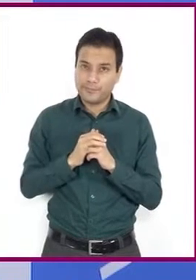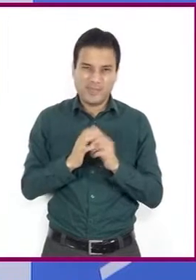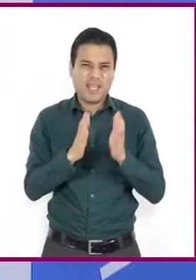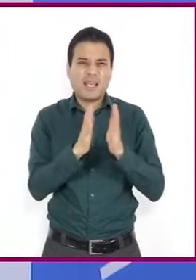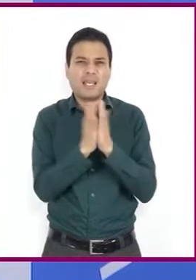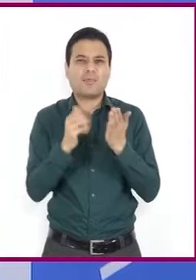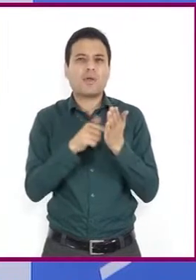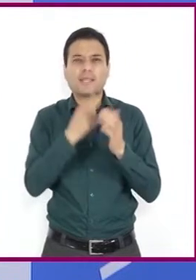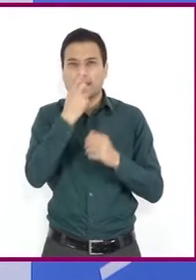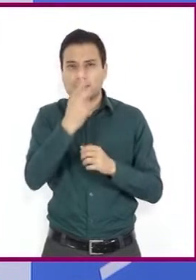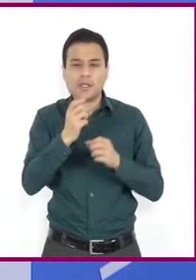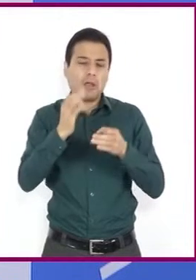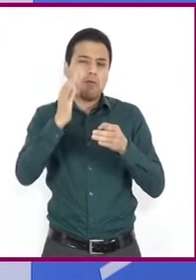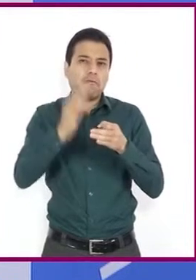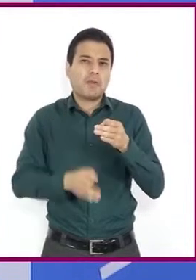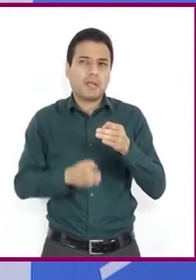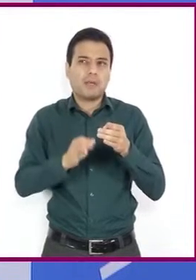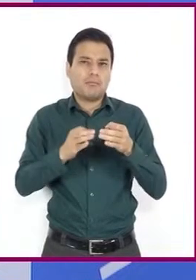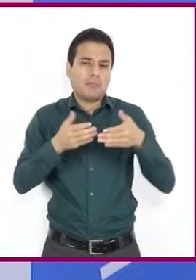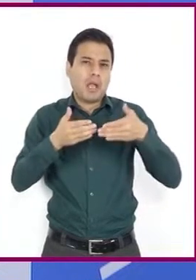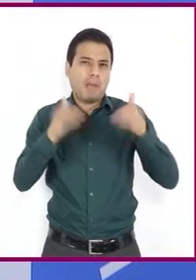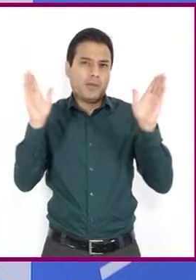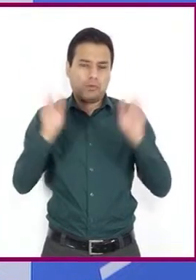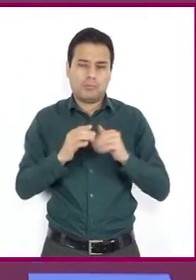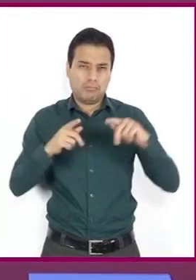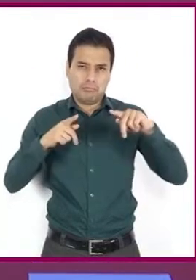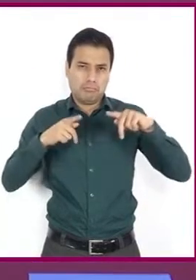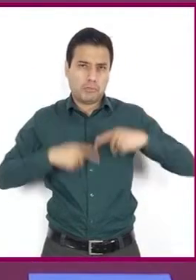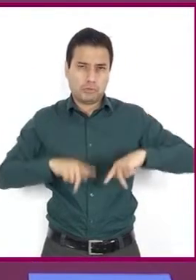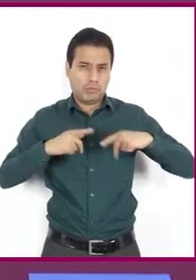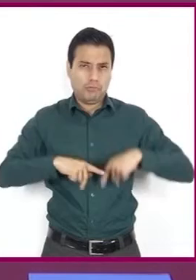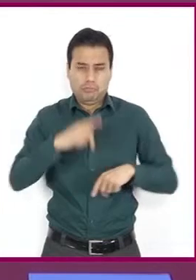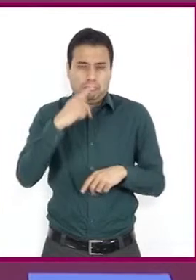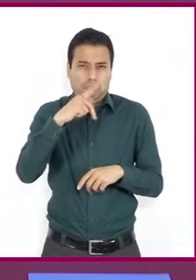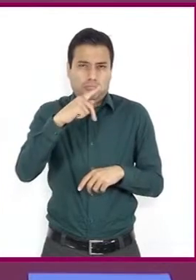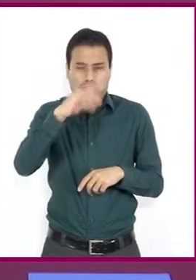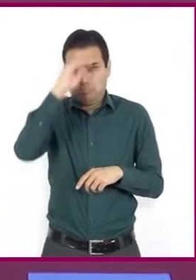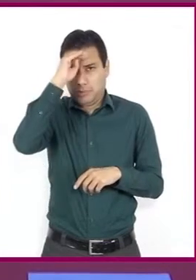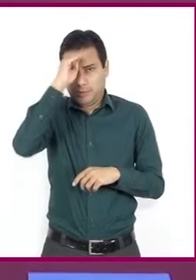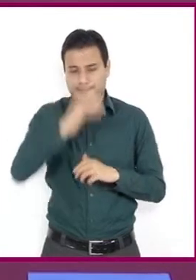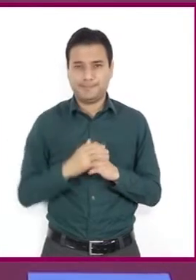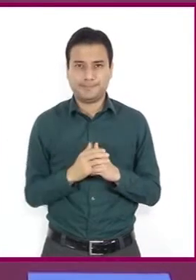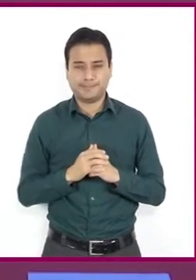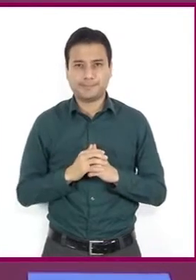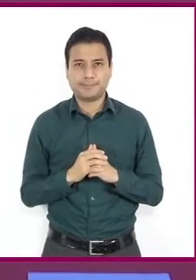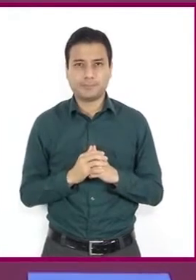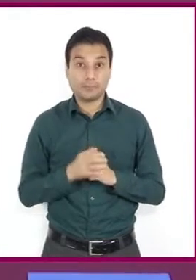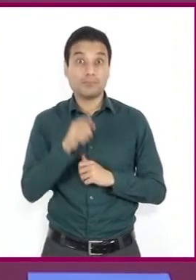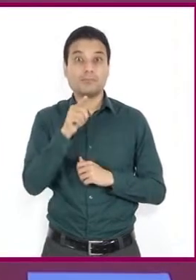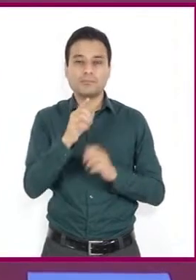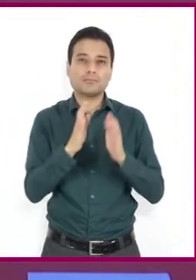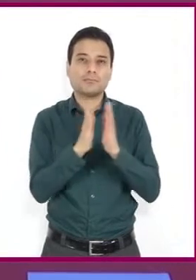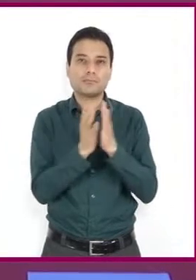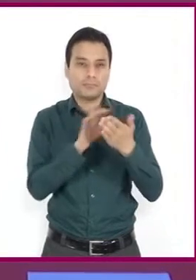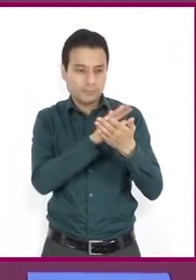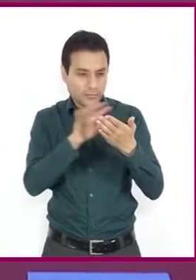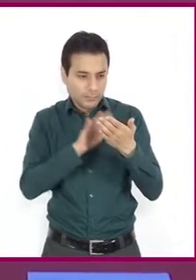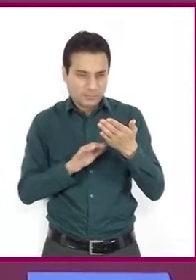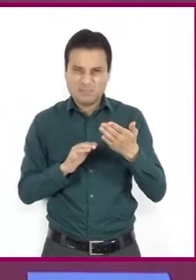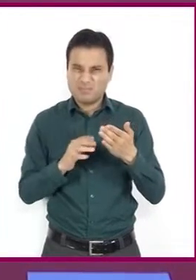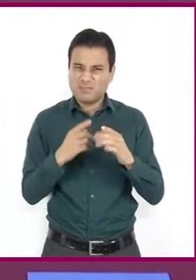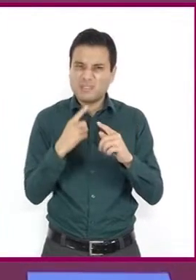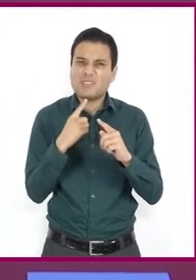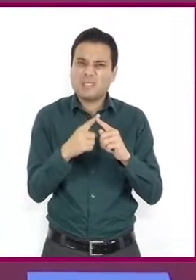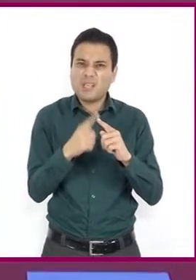que tiene un final abierto y cuya trama es lineal. También, al leer un texto, se han preguntado quién cuenta la historia